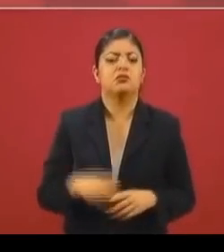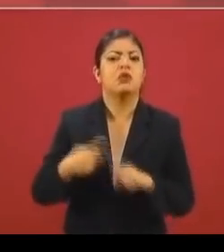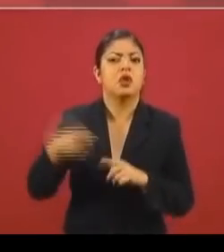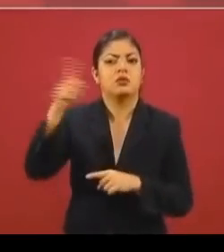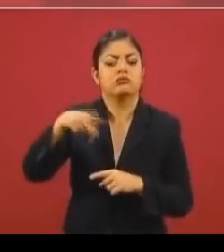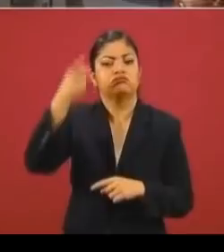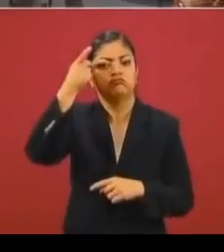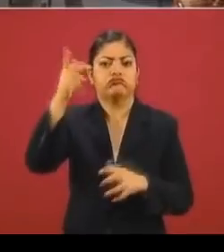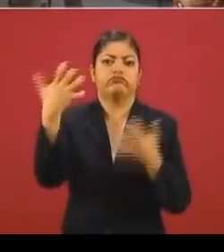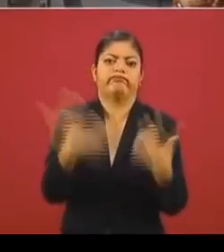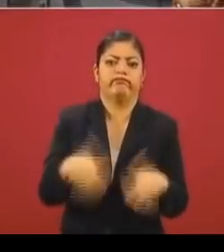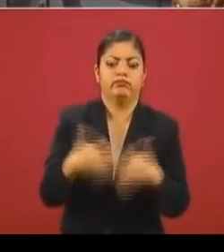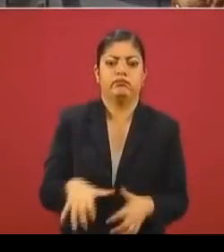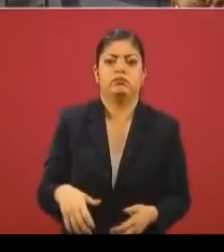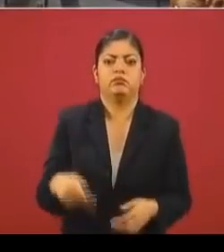empresarios, los comerciantes.